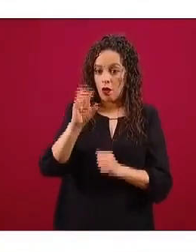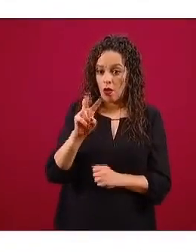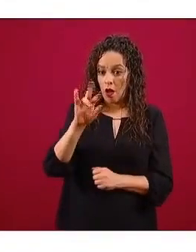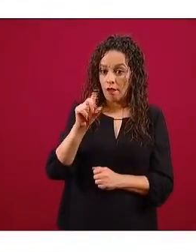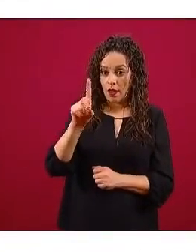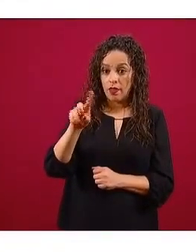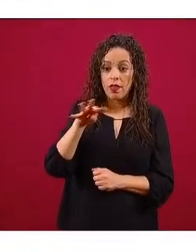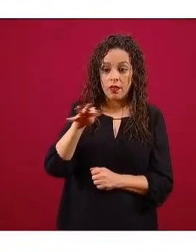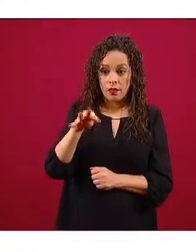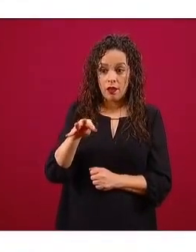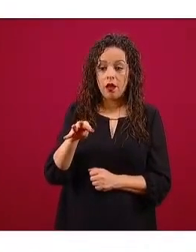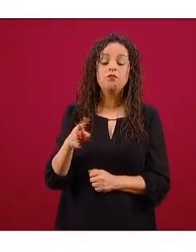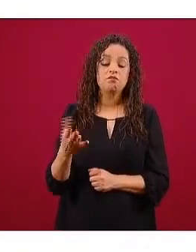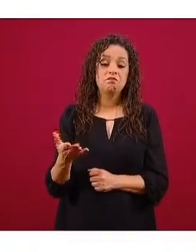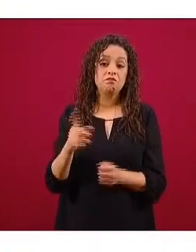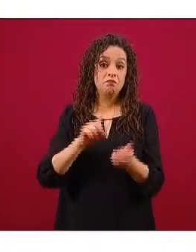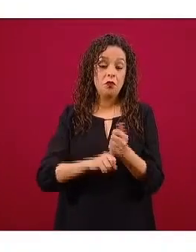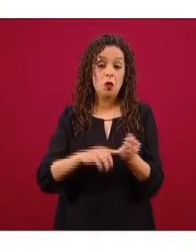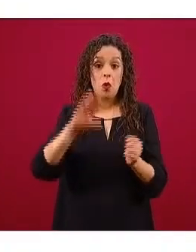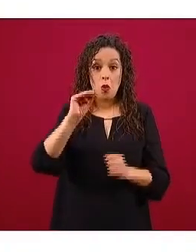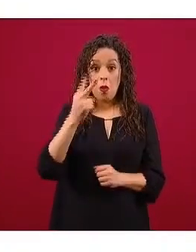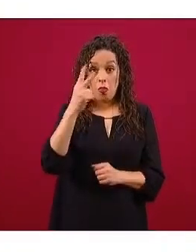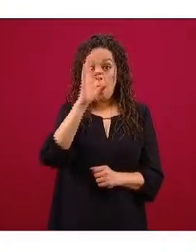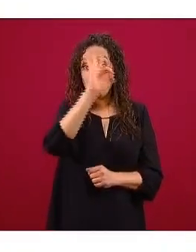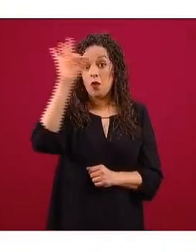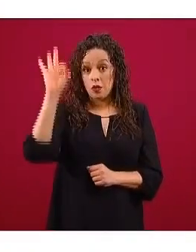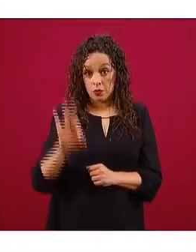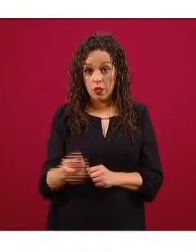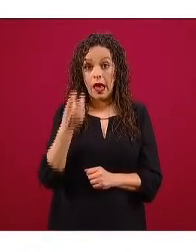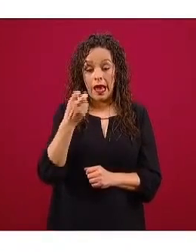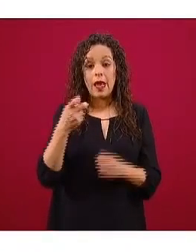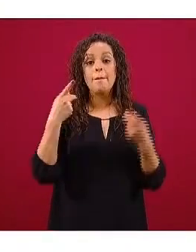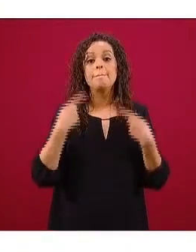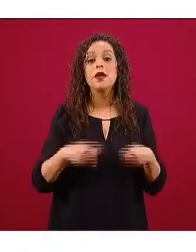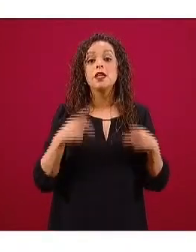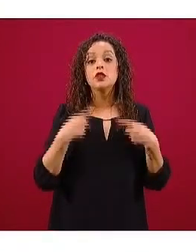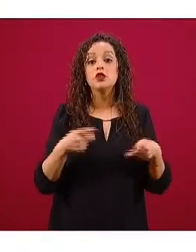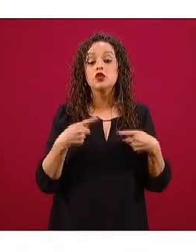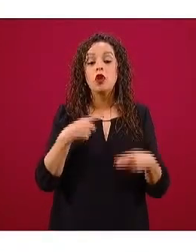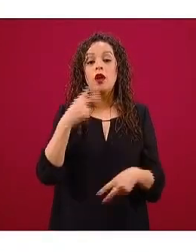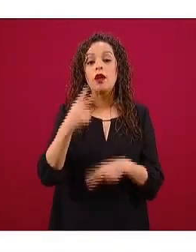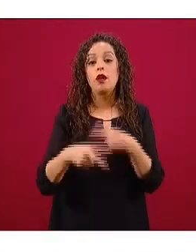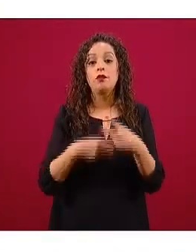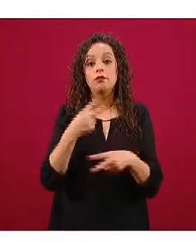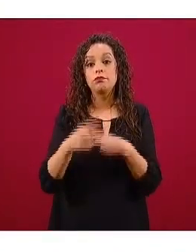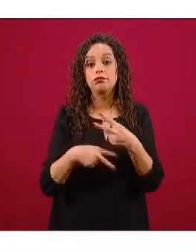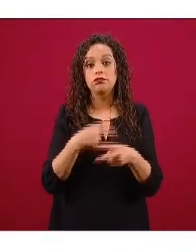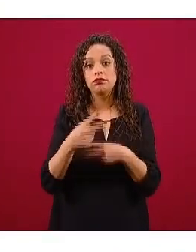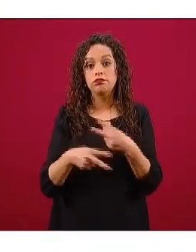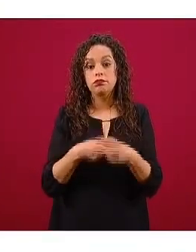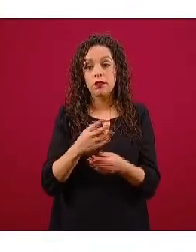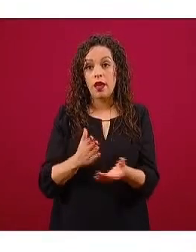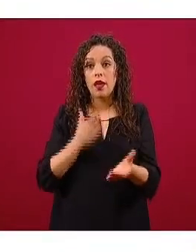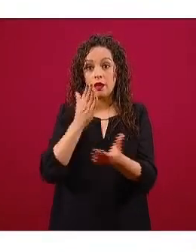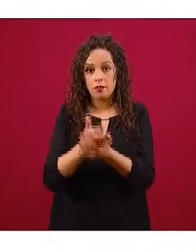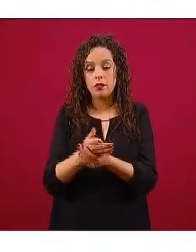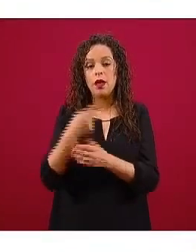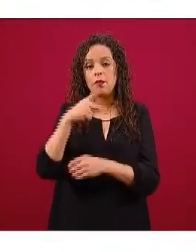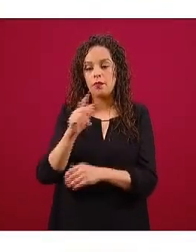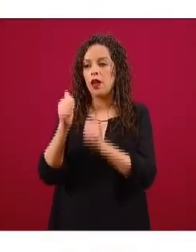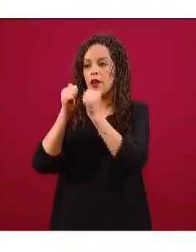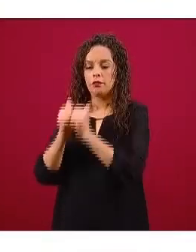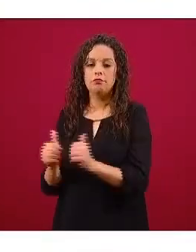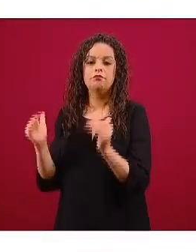un 92% la cantidad de personas que lo hicieron de manera ambulatoria, aunque tenemos